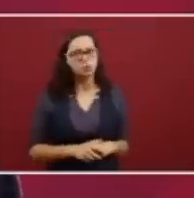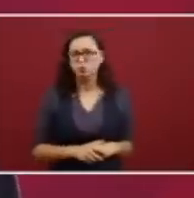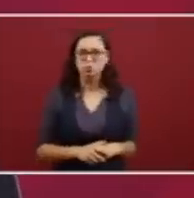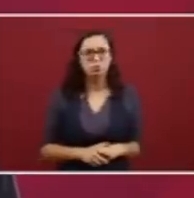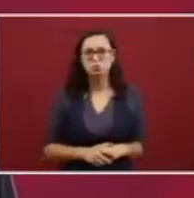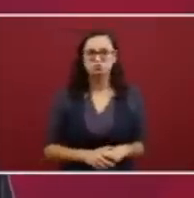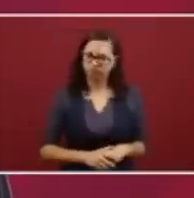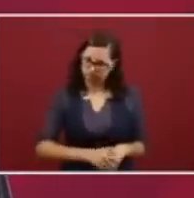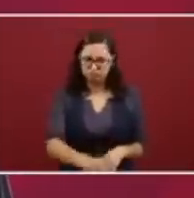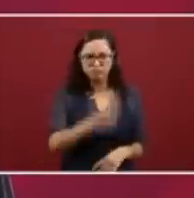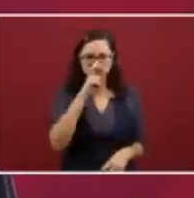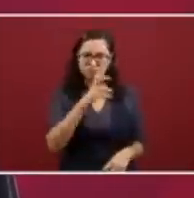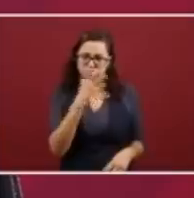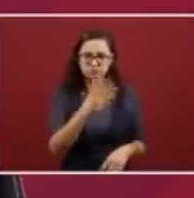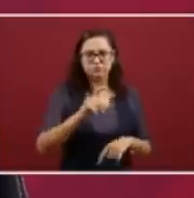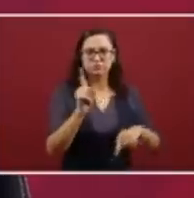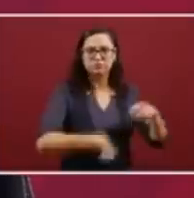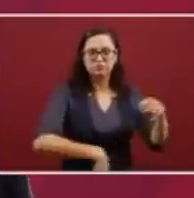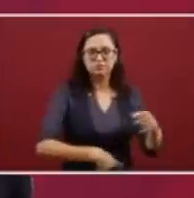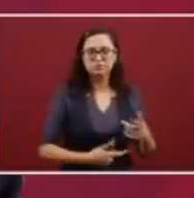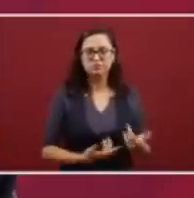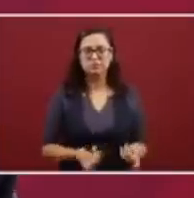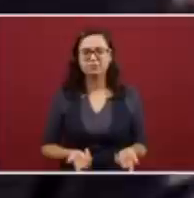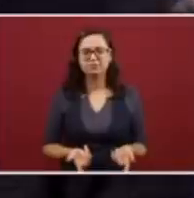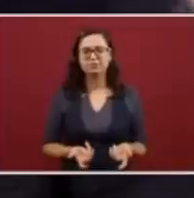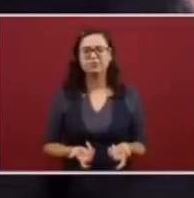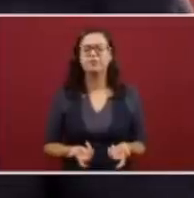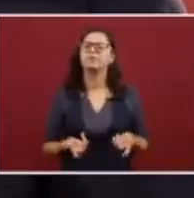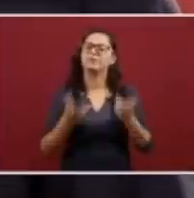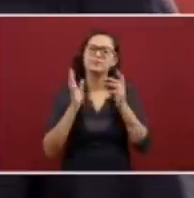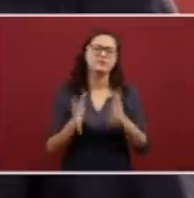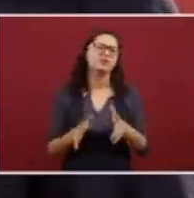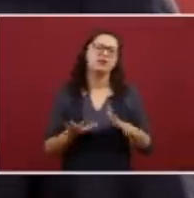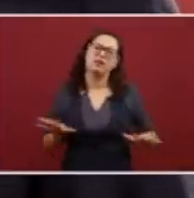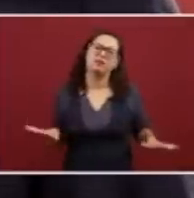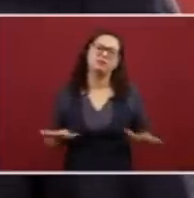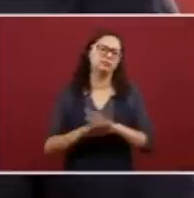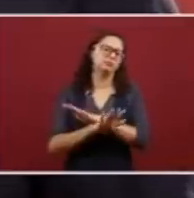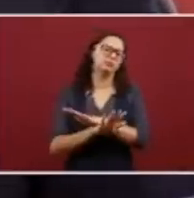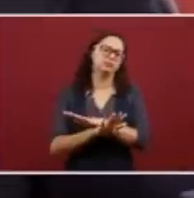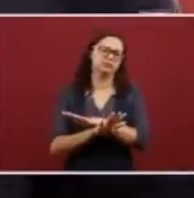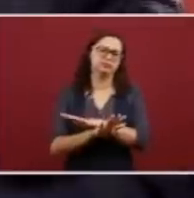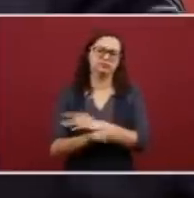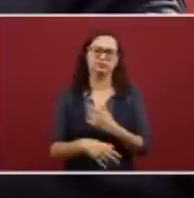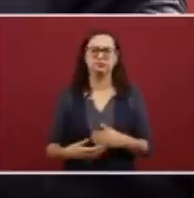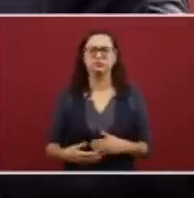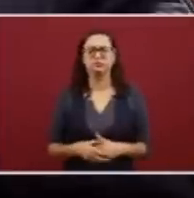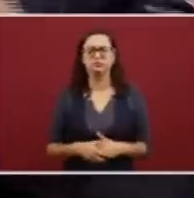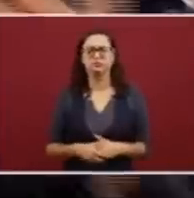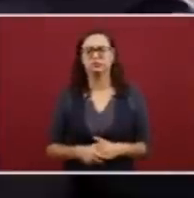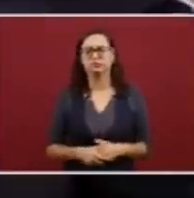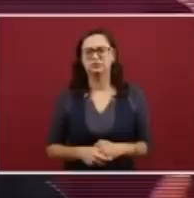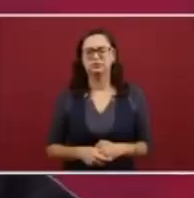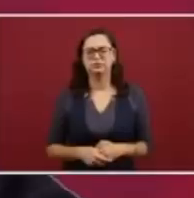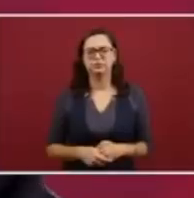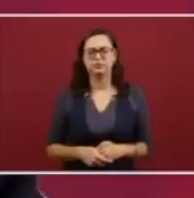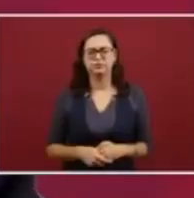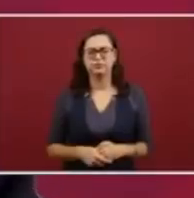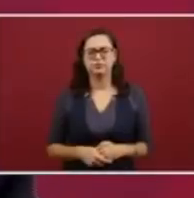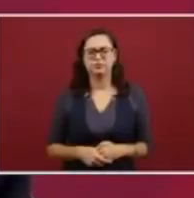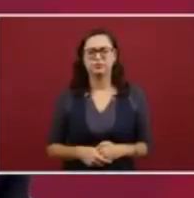pues este ya cambio esto no vamos a regresar